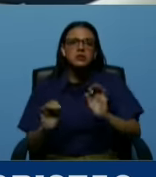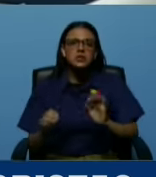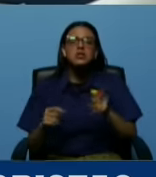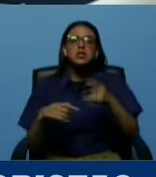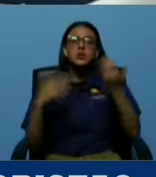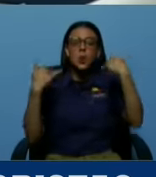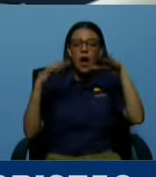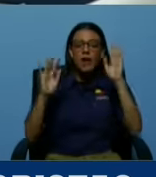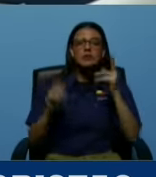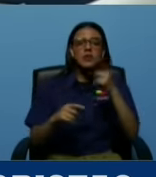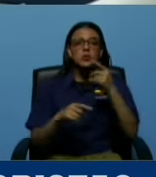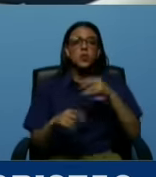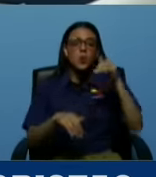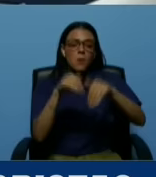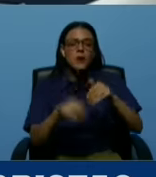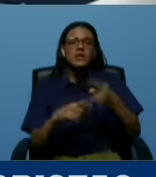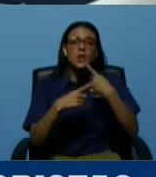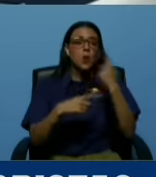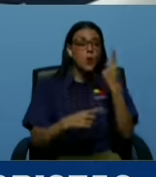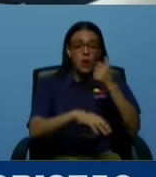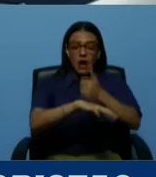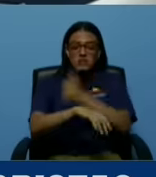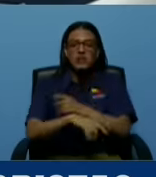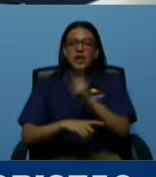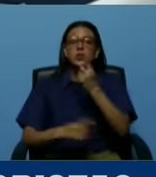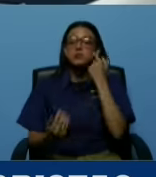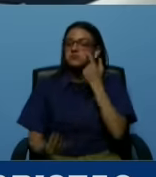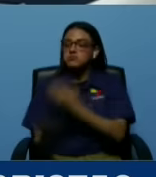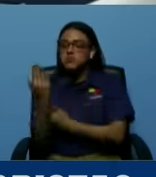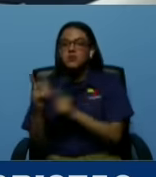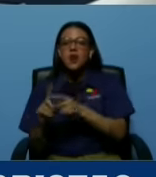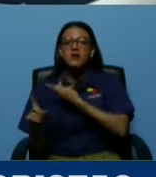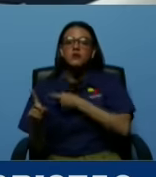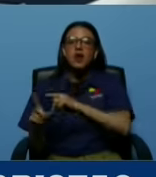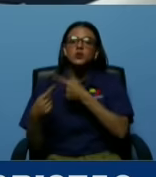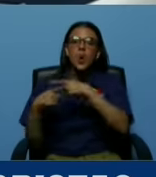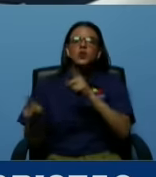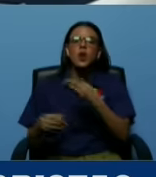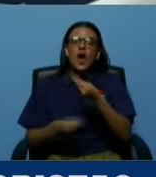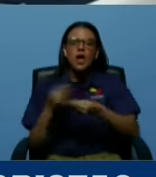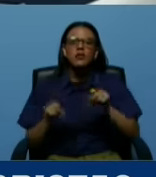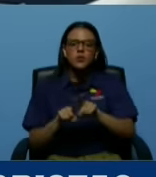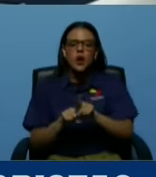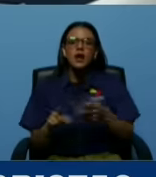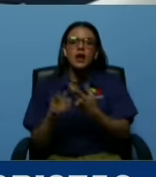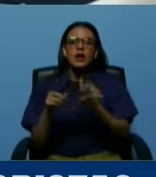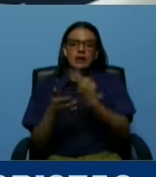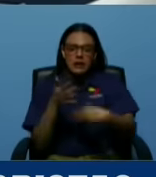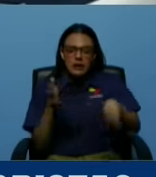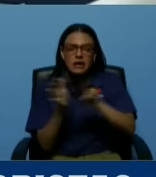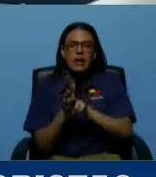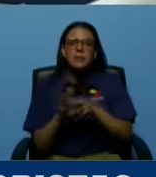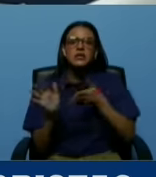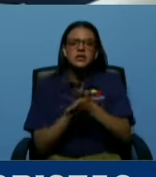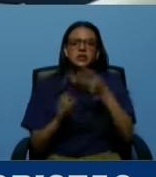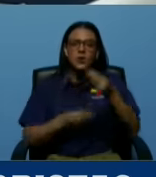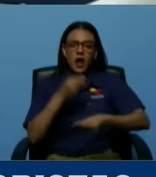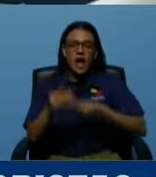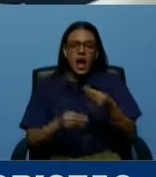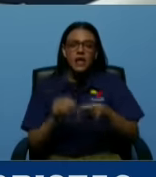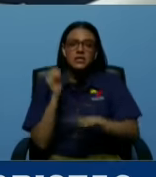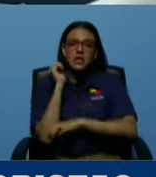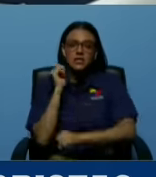candidato aparece votando por otro. Creyeron que podían repetir esa acción delictiva que tuvo